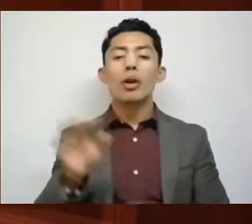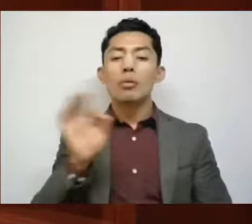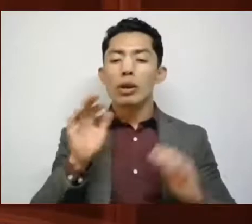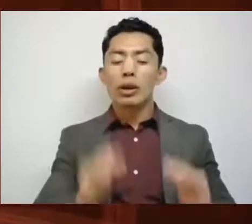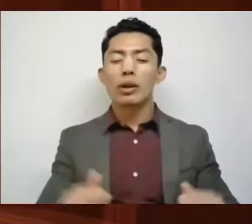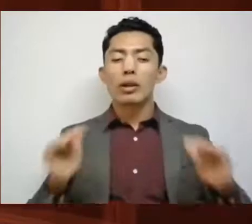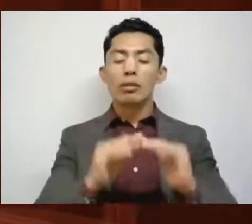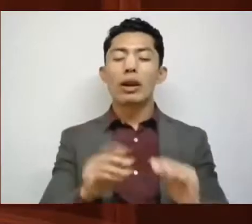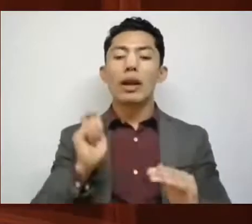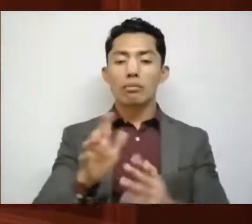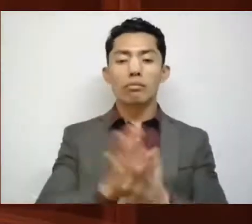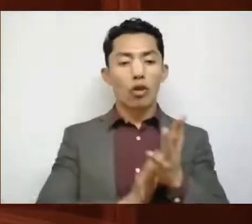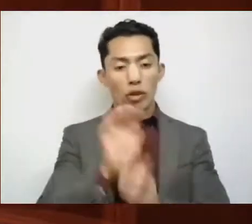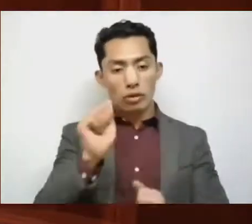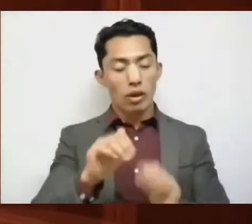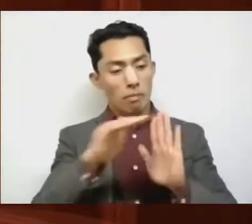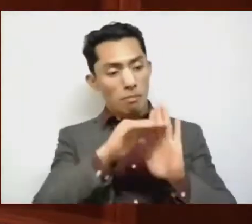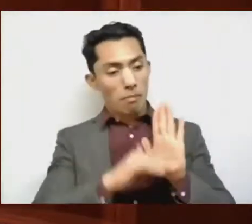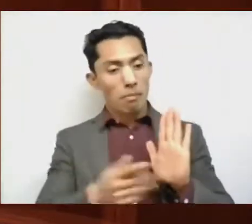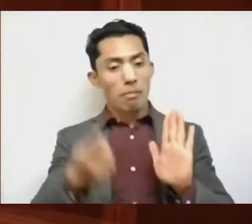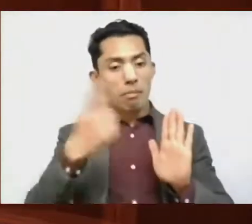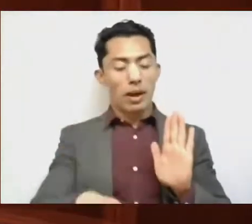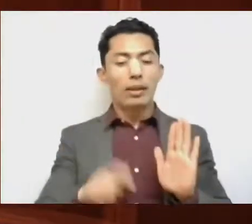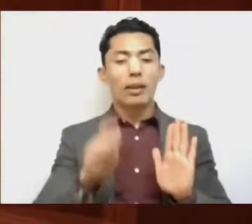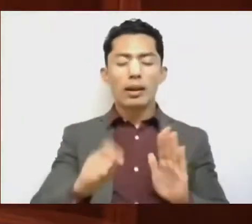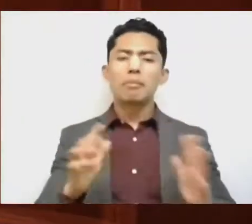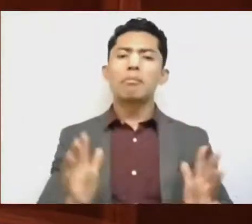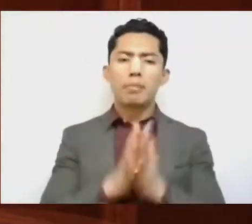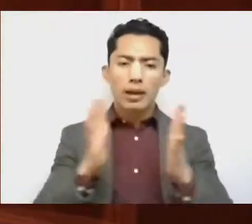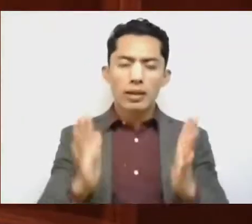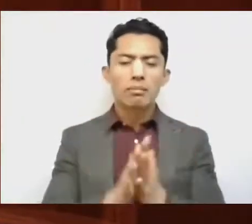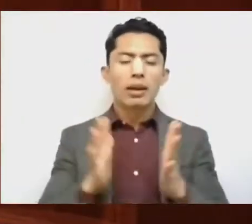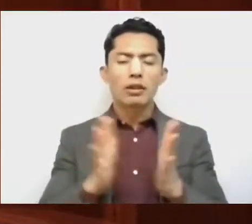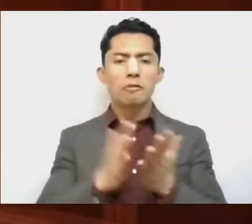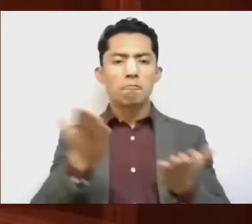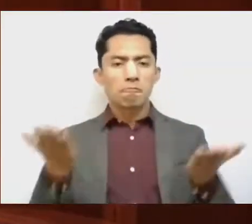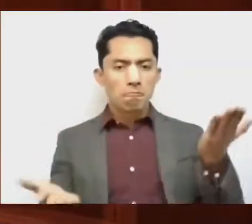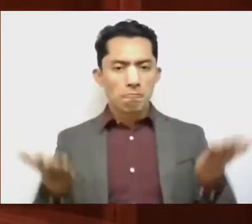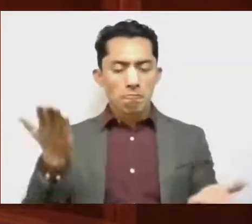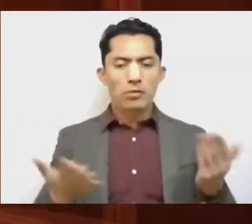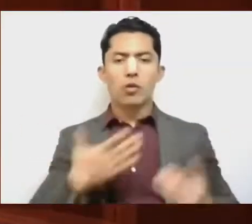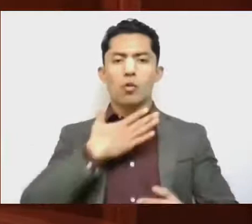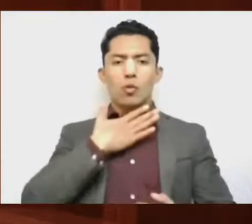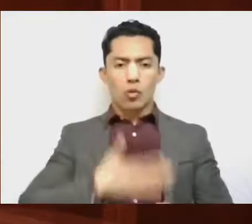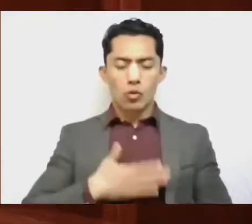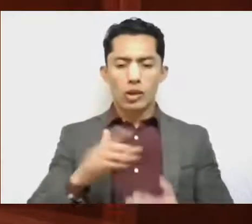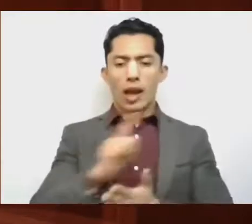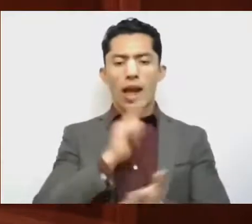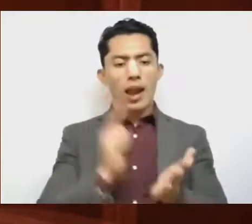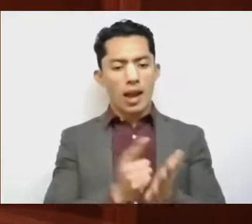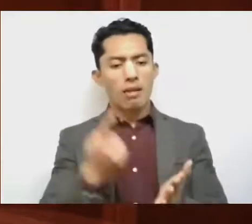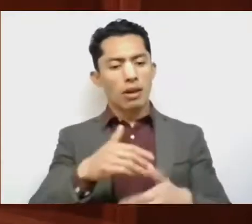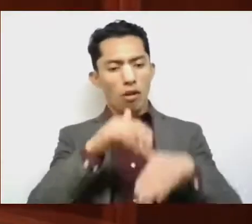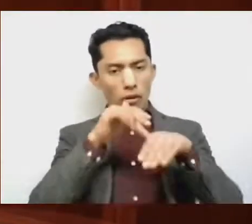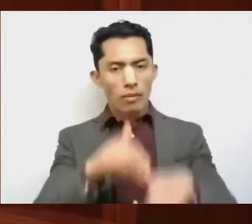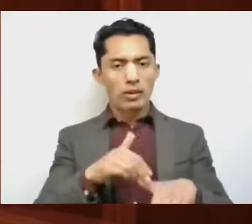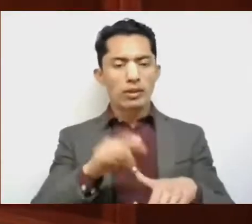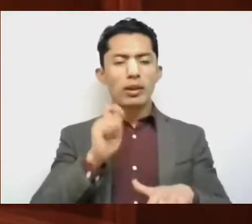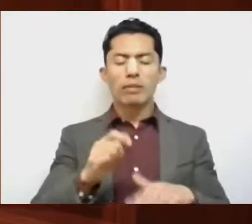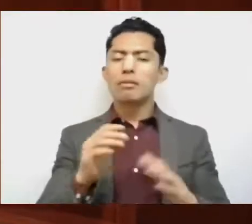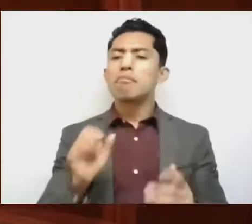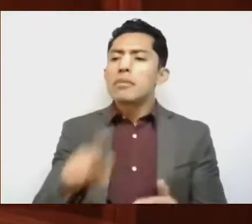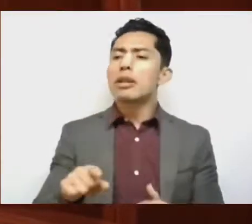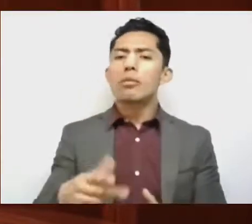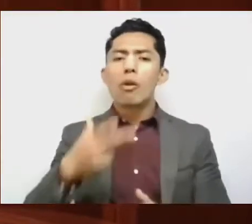principio constitucional que se refiere a la participación equilibrada, justa y legal, que asegura que al igual que los